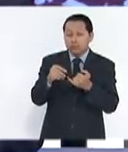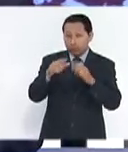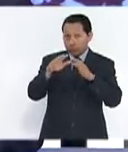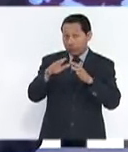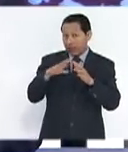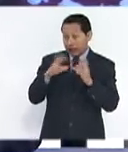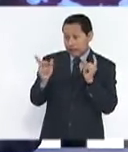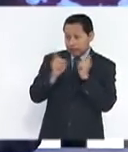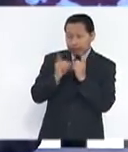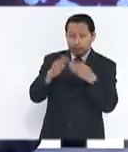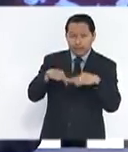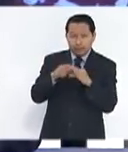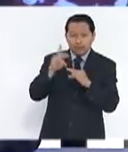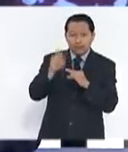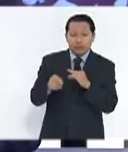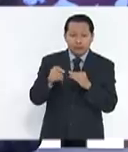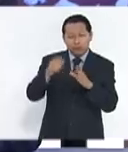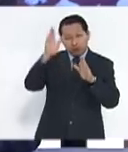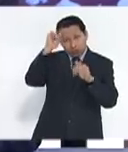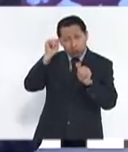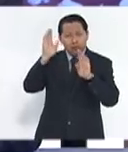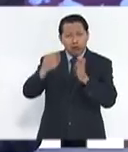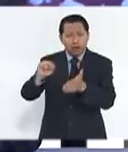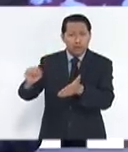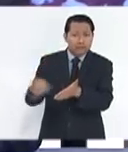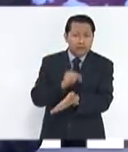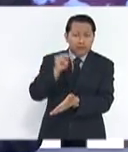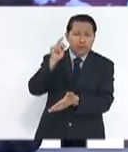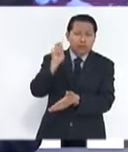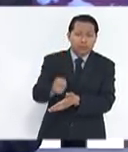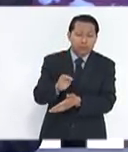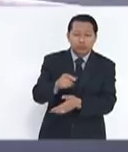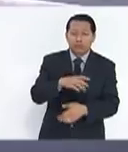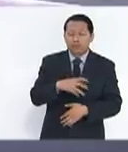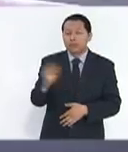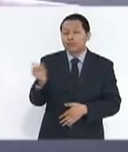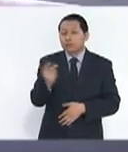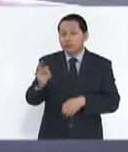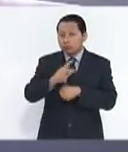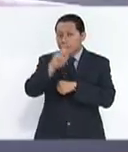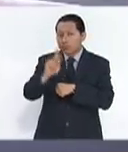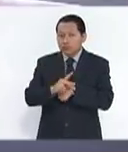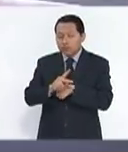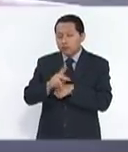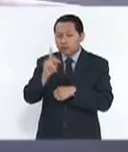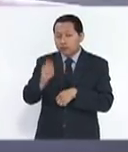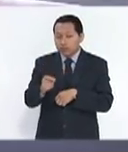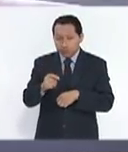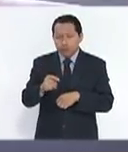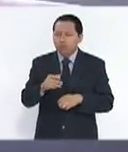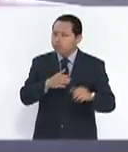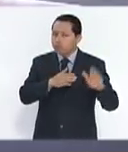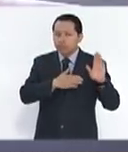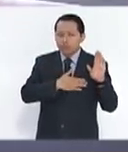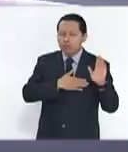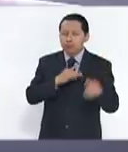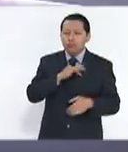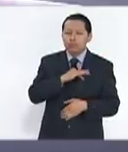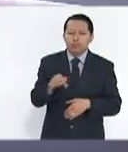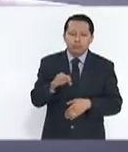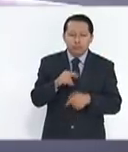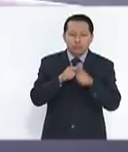la declaración de Panmunjom que se acaba de firmar, en la cual ambos países, ambos líderes, se comprometieron a